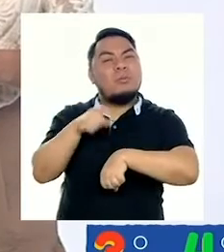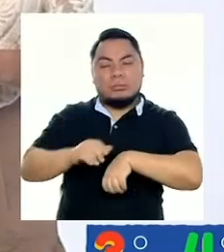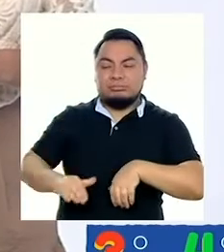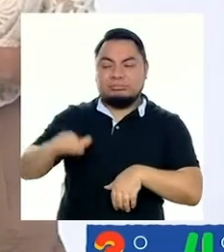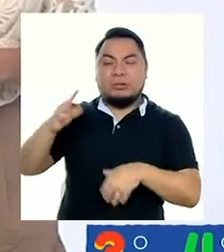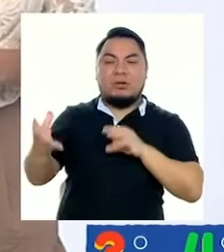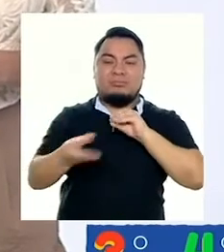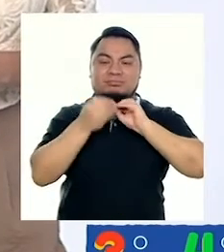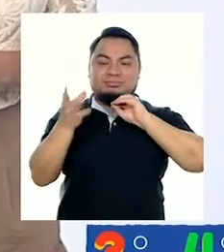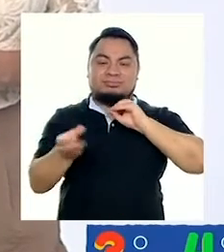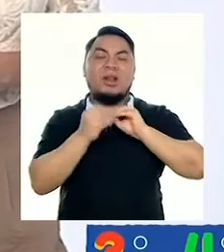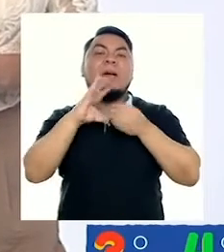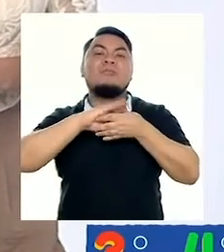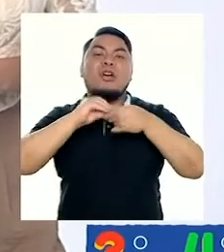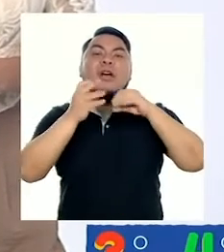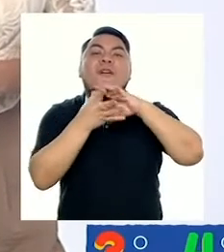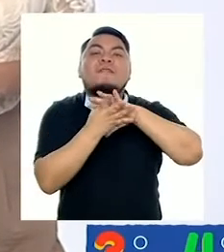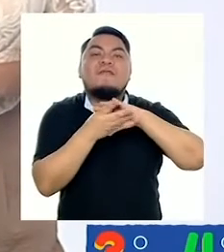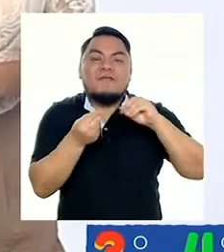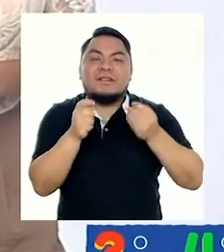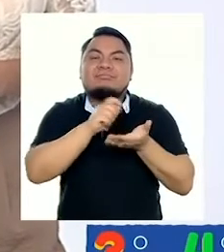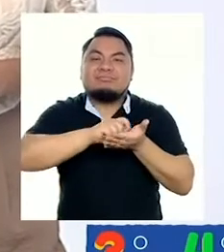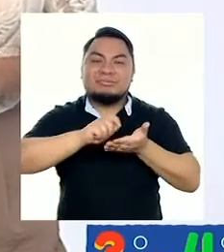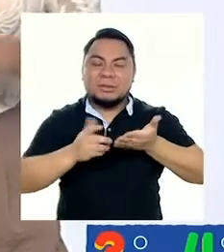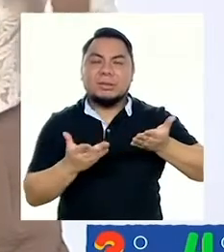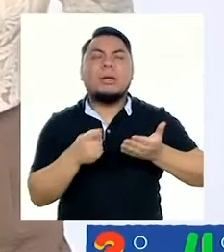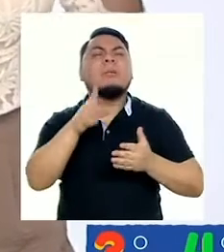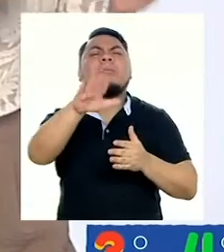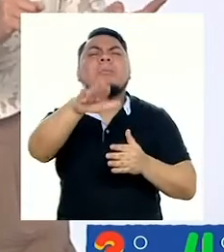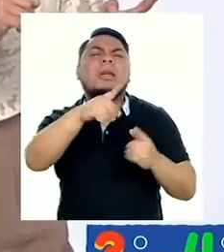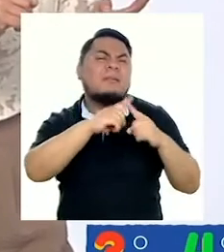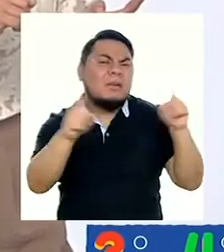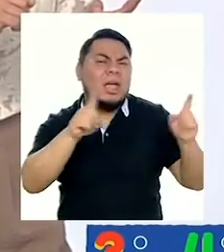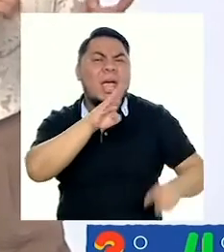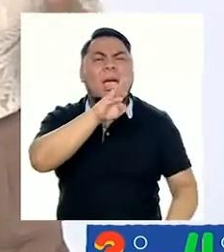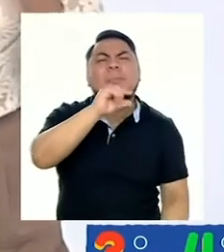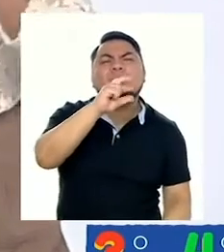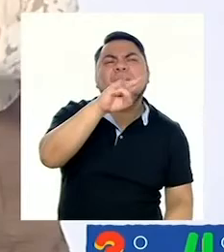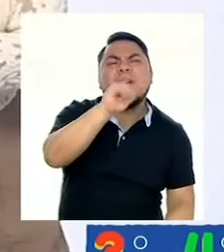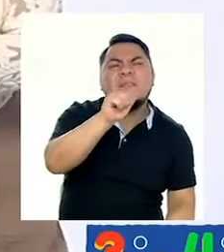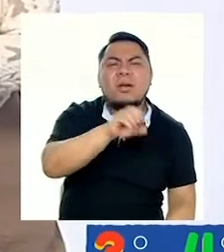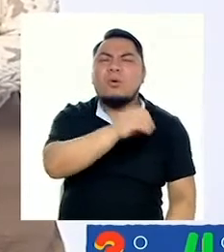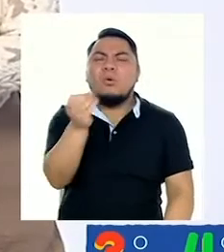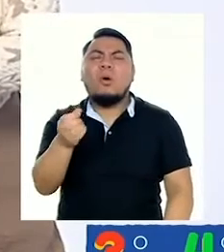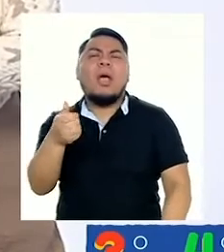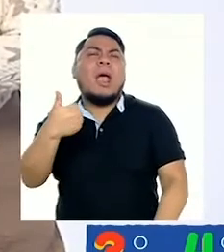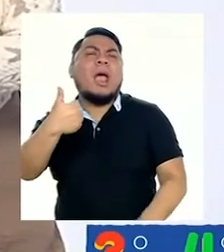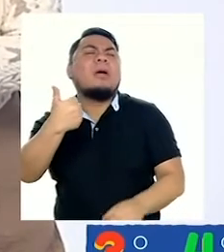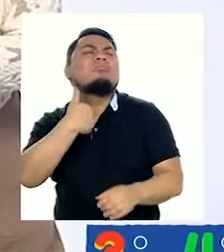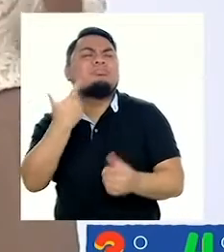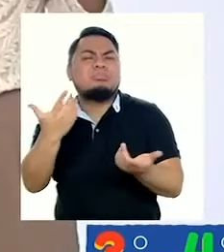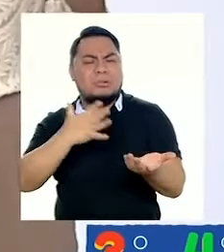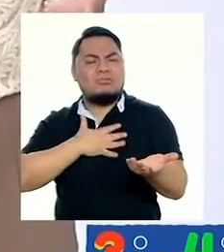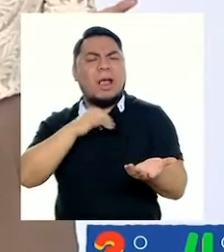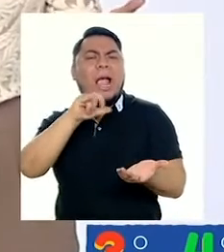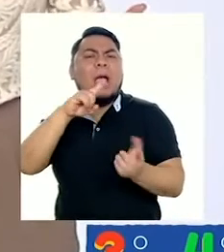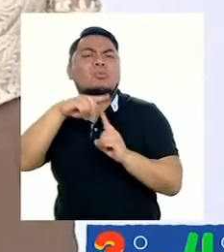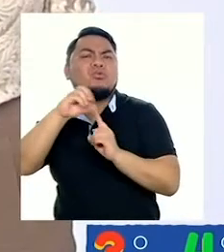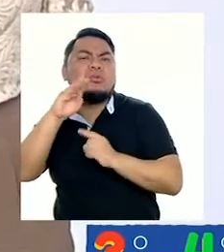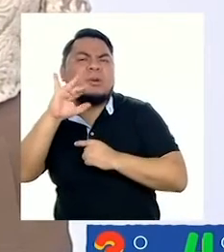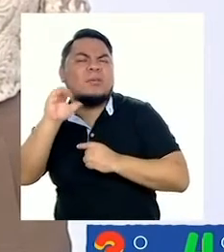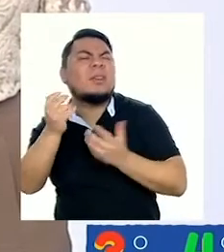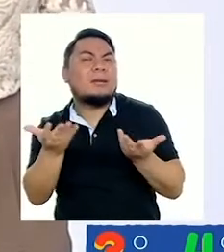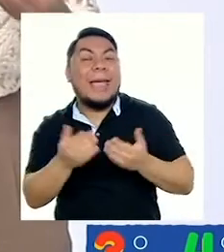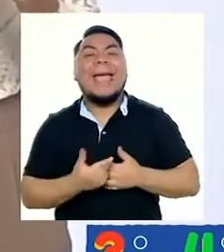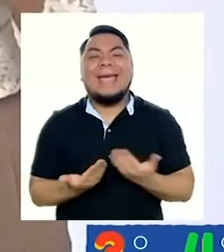nuestras biografías. Pero ¿cuál es la diferencia entre una biografía y una autobiografía? En el caso